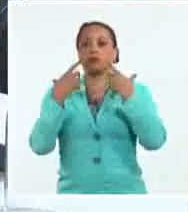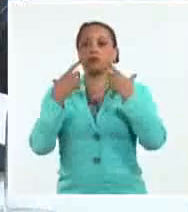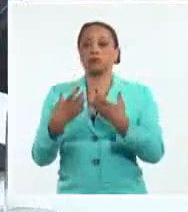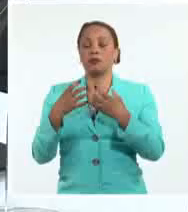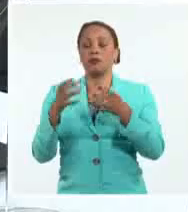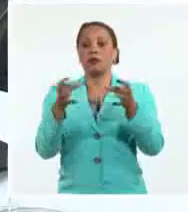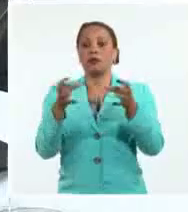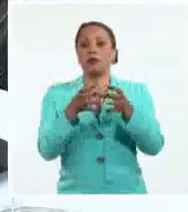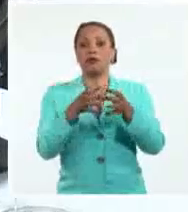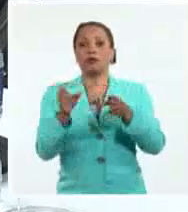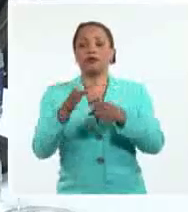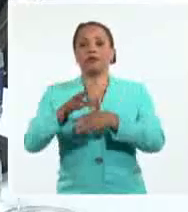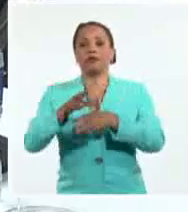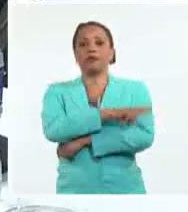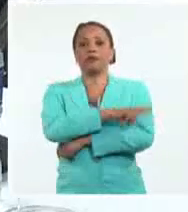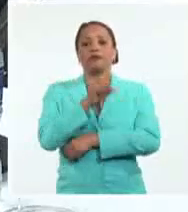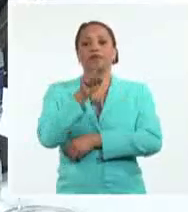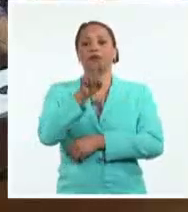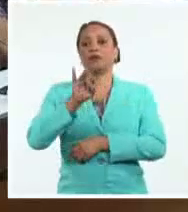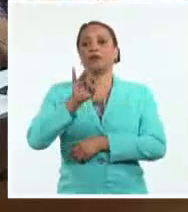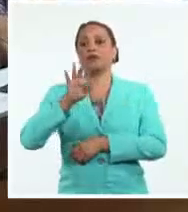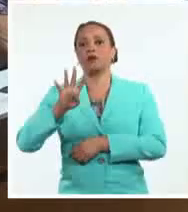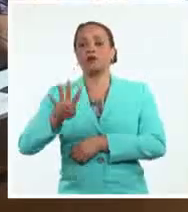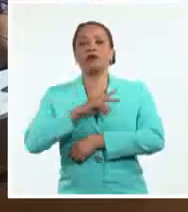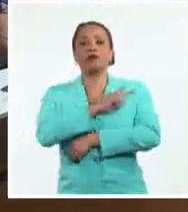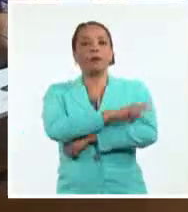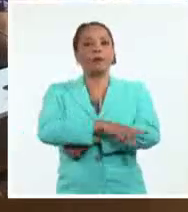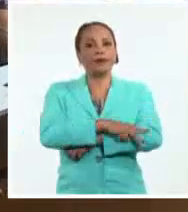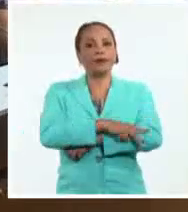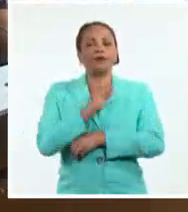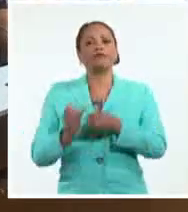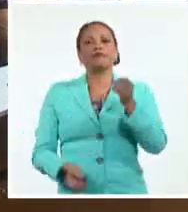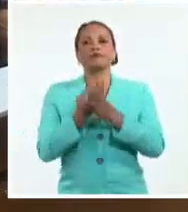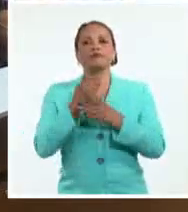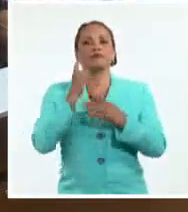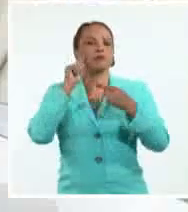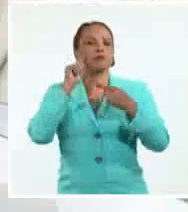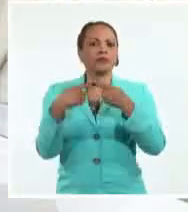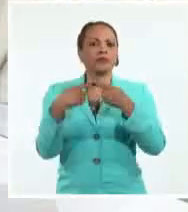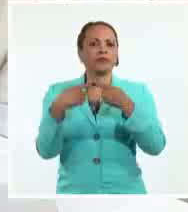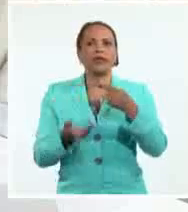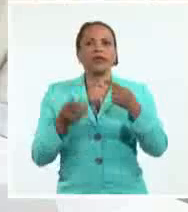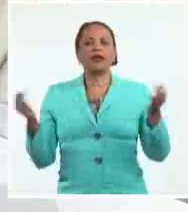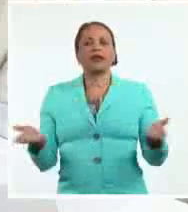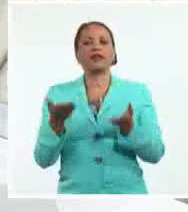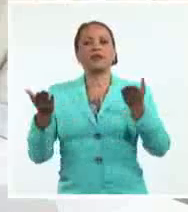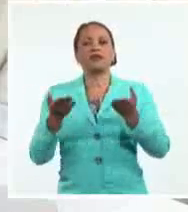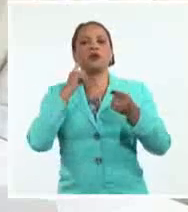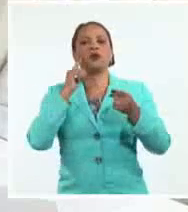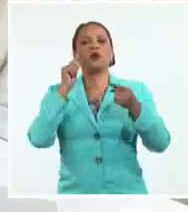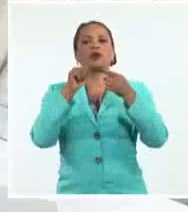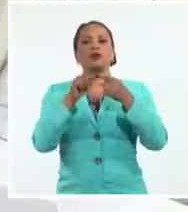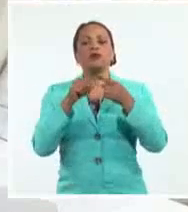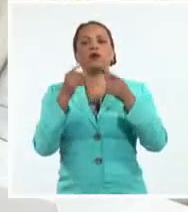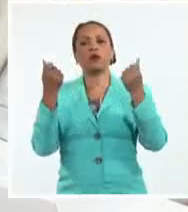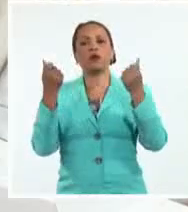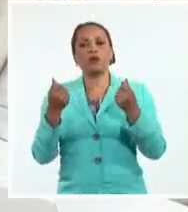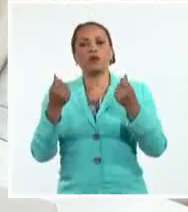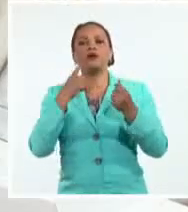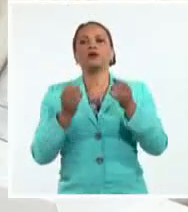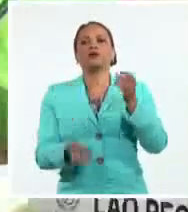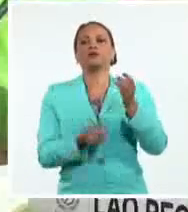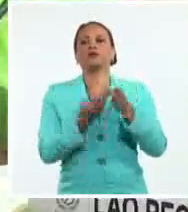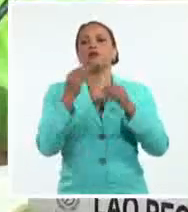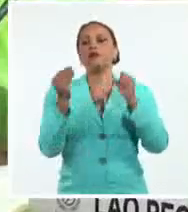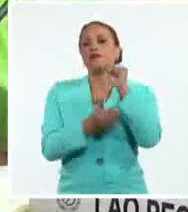multilateral, con 134 estados miembros y que fue creado con la intención de estimular los intereses económicos de los fundadores y fortalecer